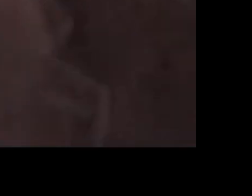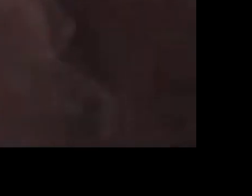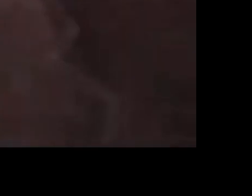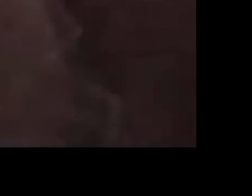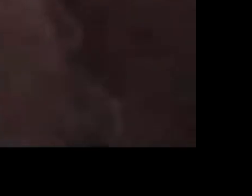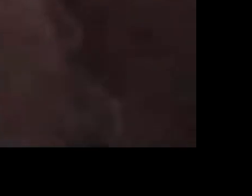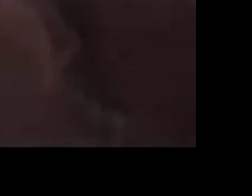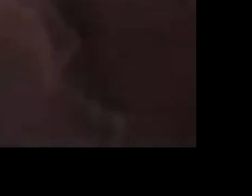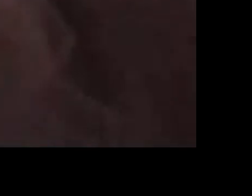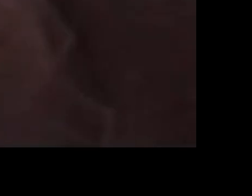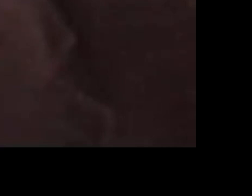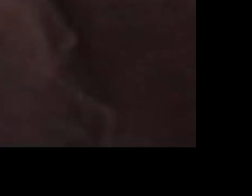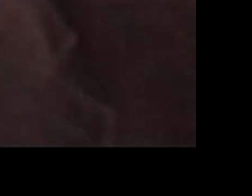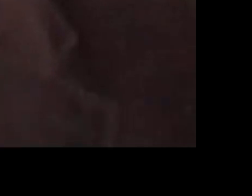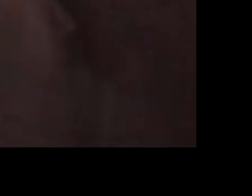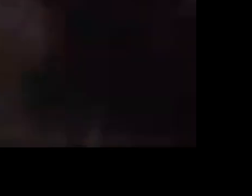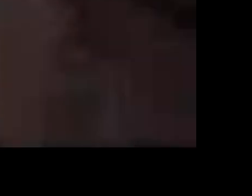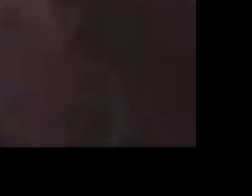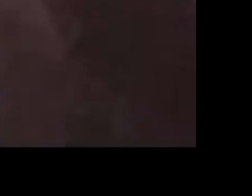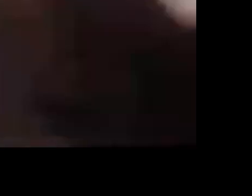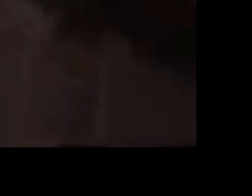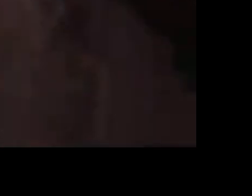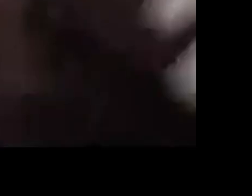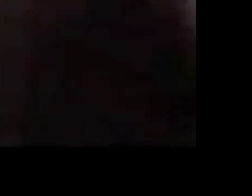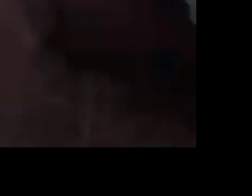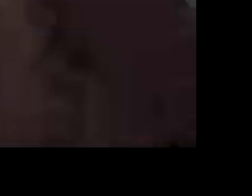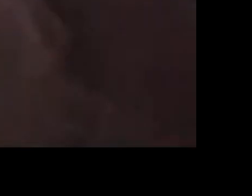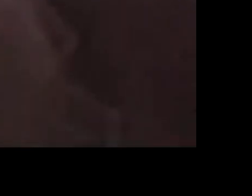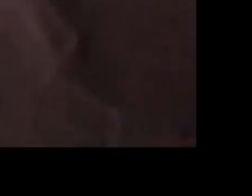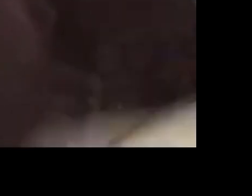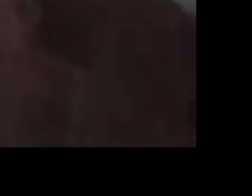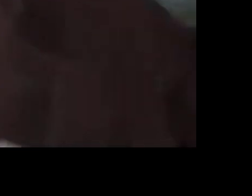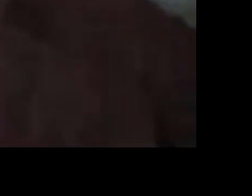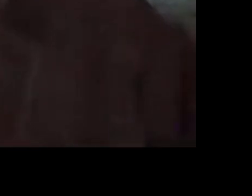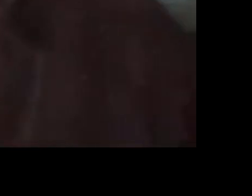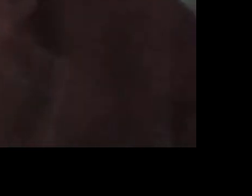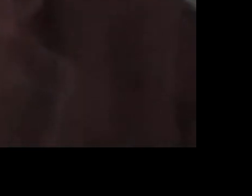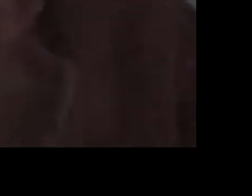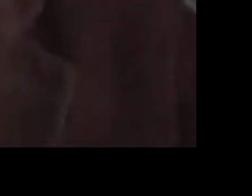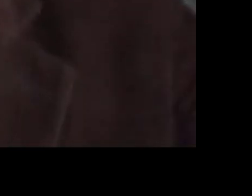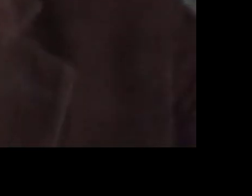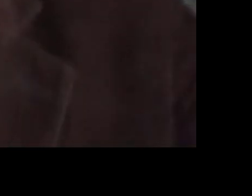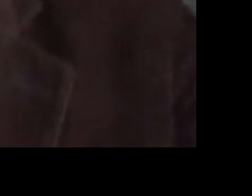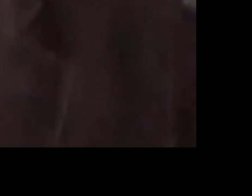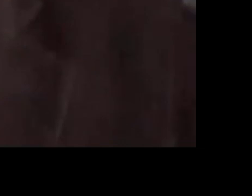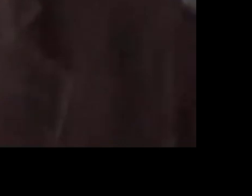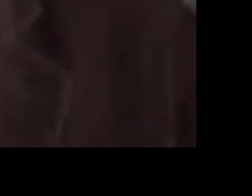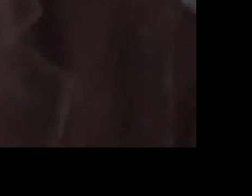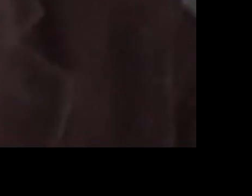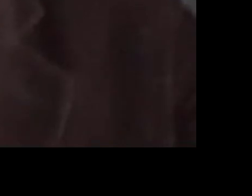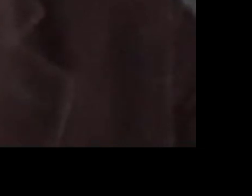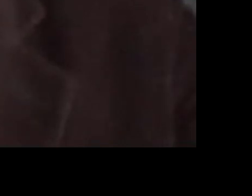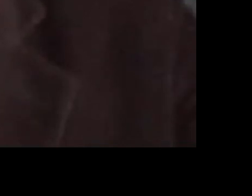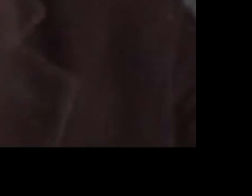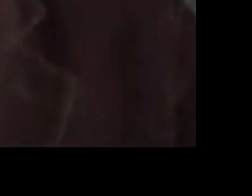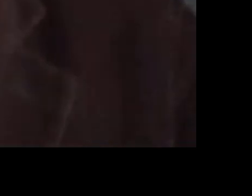Entonces, en ese contribuyente que está en clara infracción al régimen tributario, independientemente de cuál fue la motivación que lo llevó hasta ese punto, lo que le está diciendo la